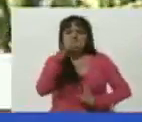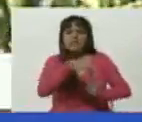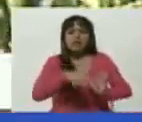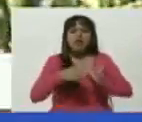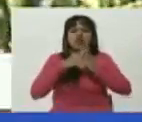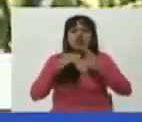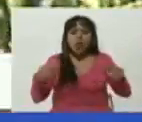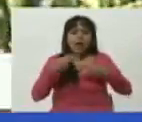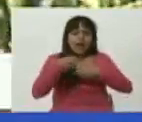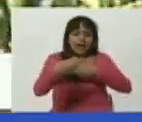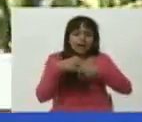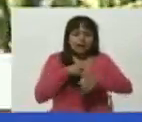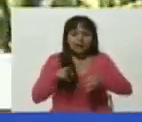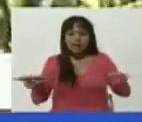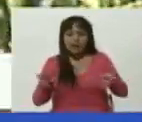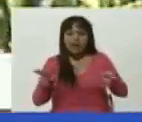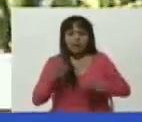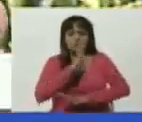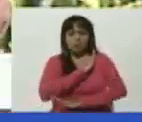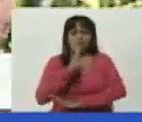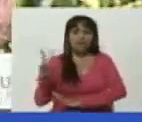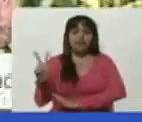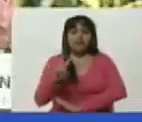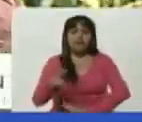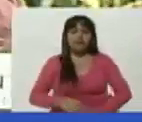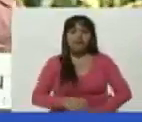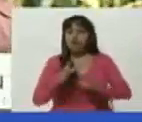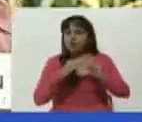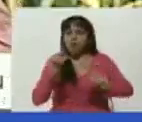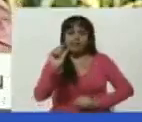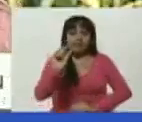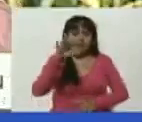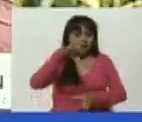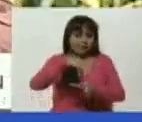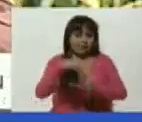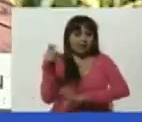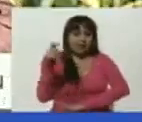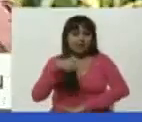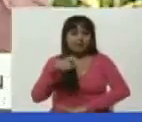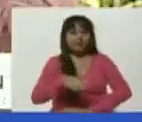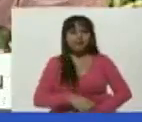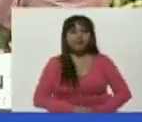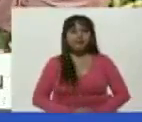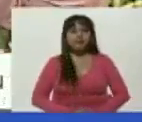las hectáreas que nos corresponden, todas las semillas que necesitamos.